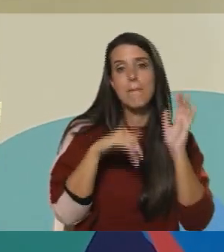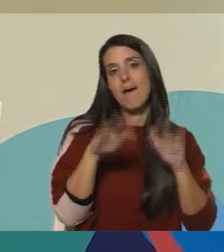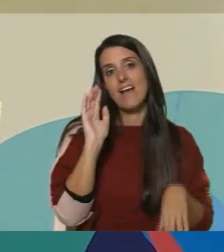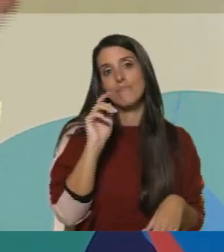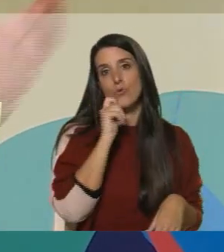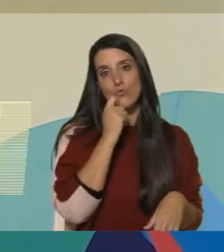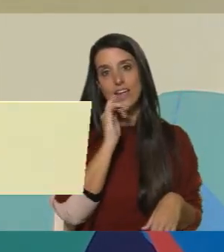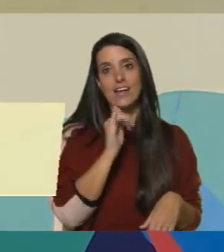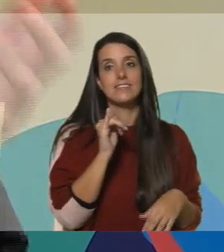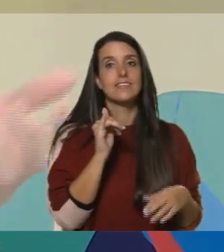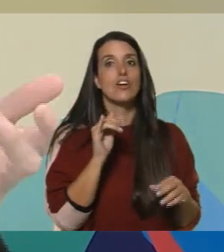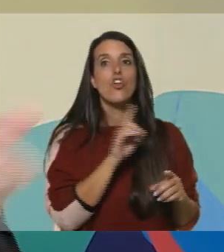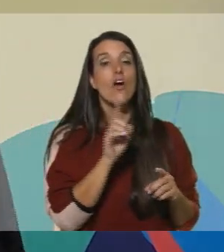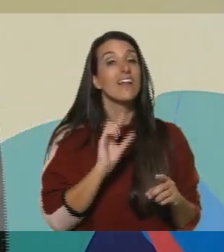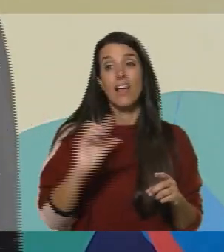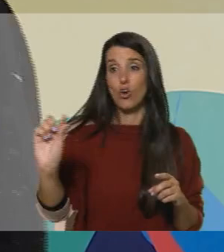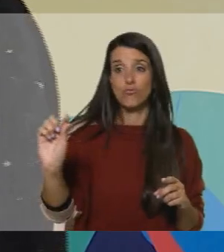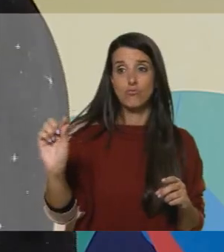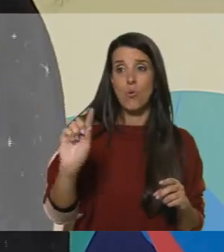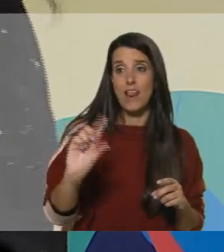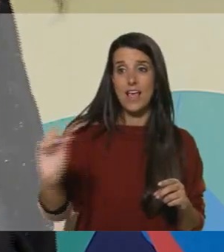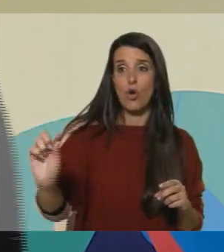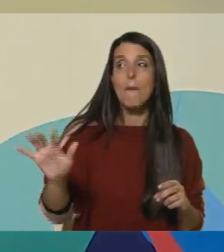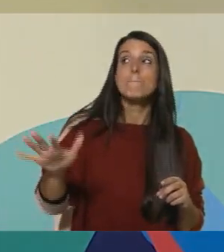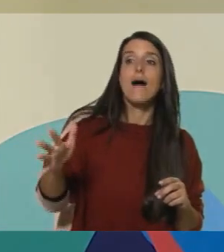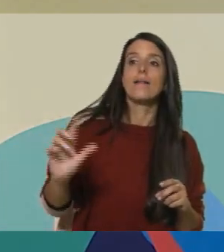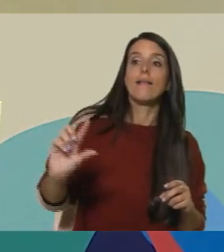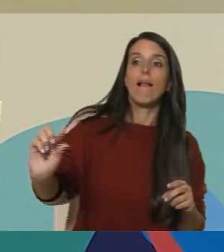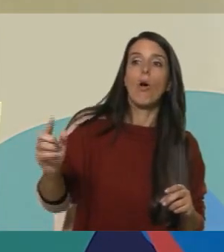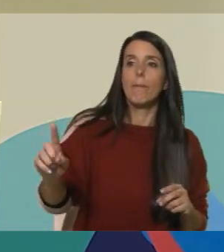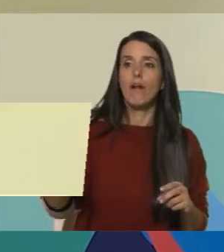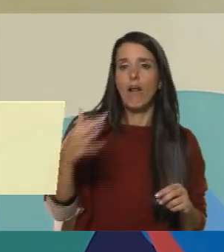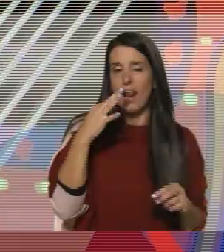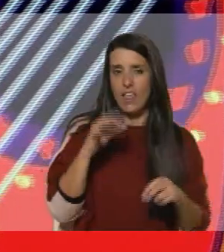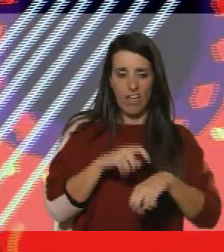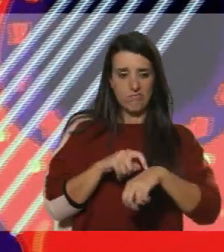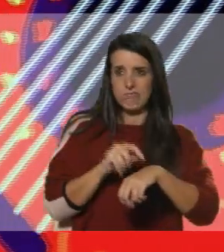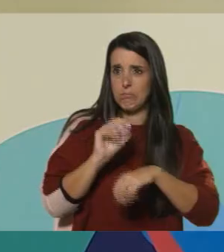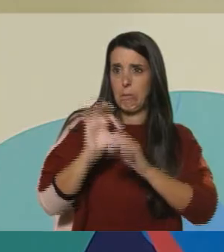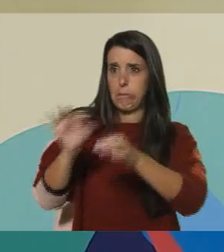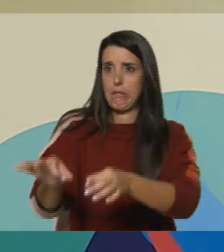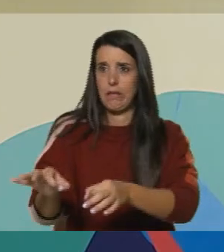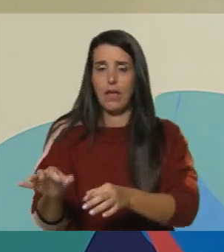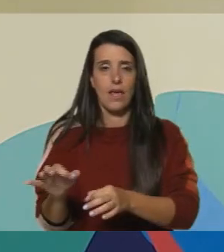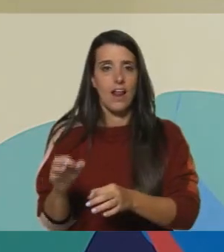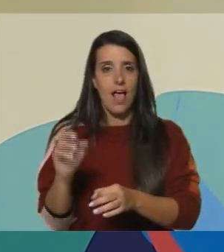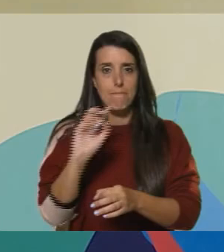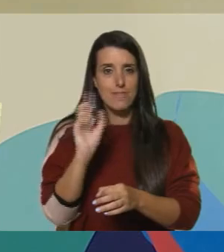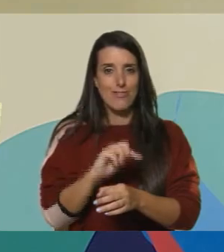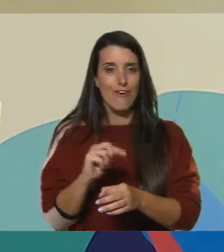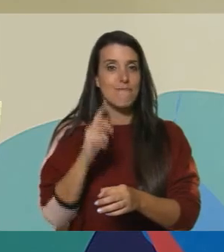que digamos que tocar. No es tan lejos, ¿no? Parece muy lejos, pero no es tan lejos. Sí, sí. Entonces, creo